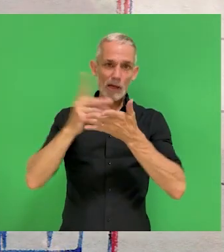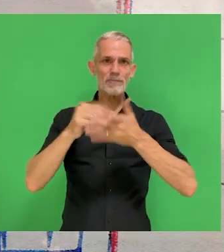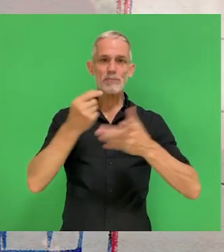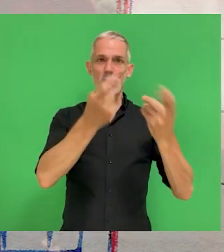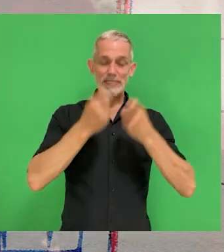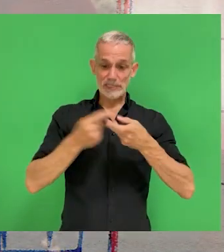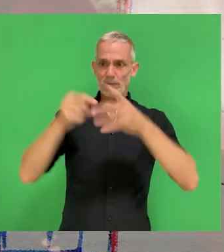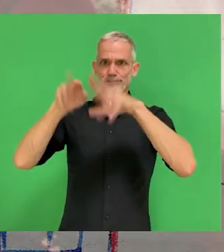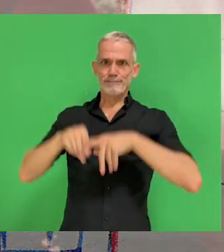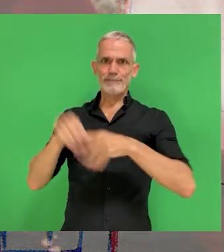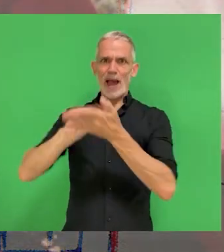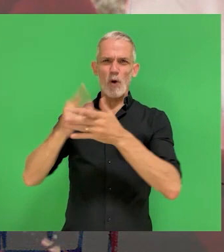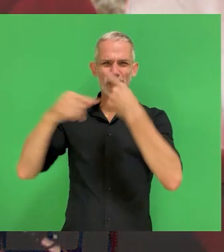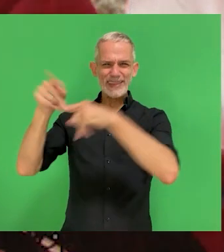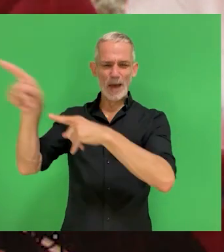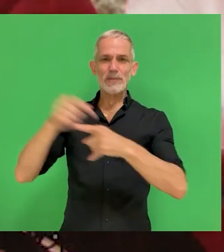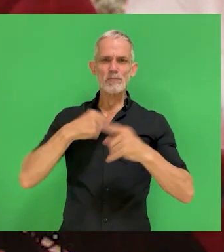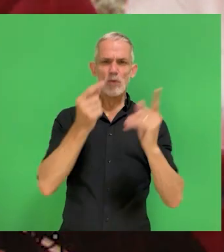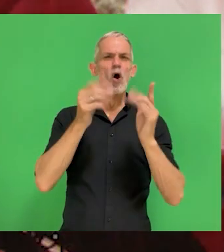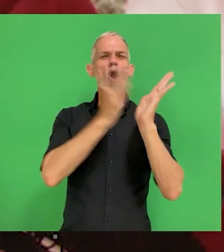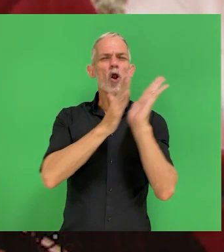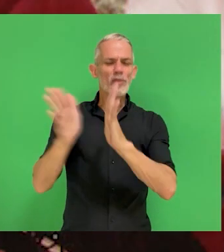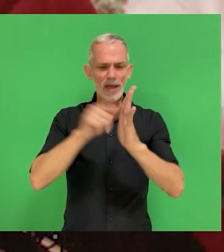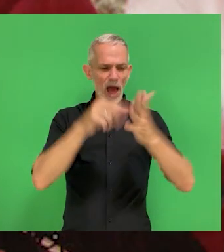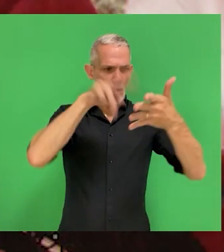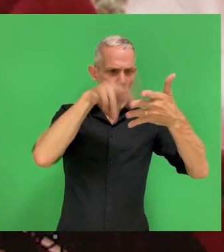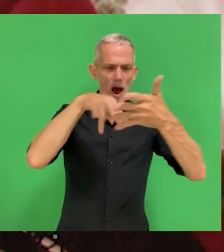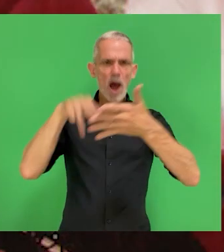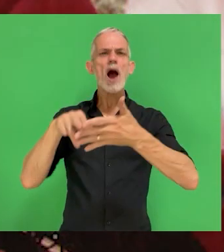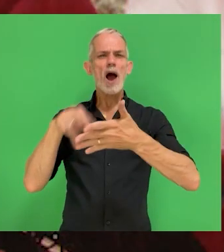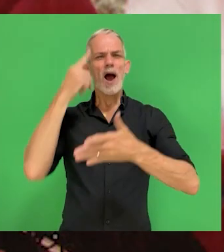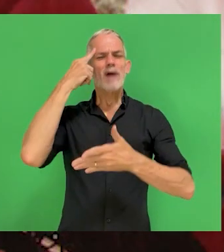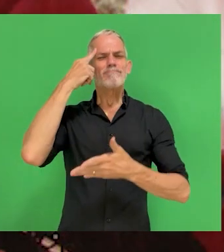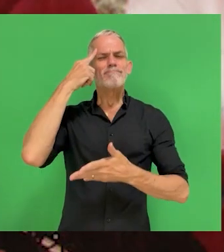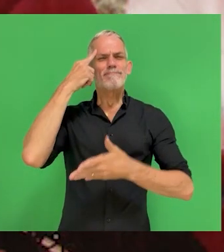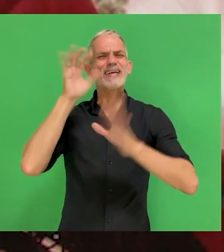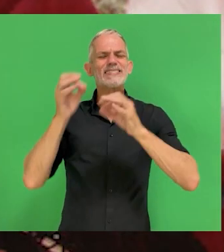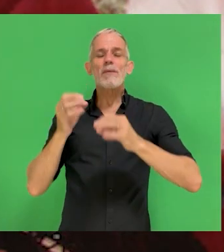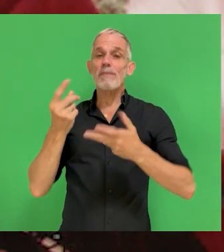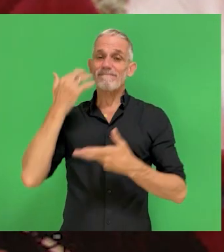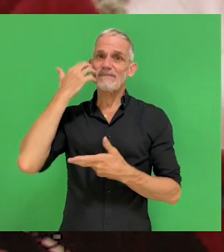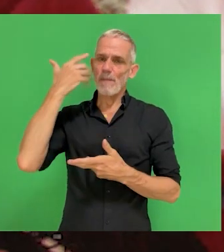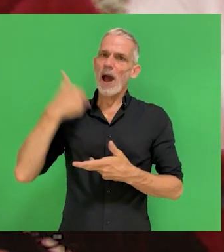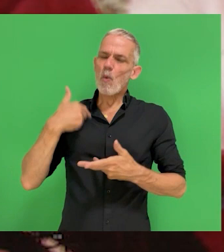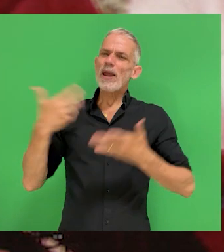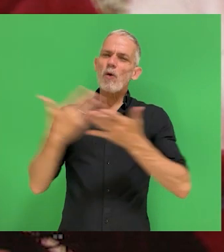cuando ordené y leí todos esos documentos, me hice una idea de lo que tuvo que haber sido esa época para mi abuela.